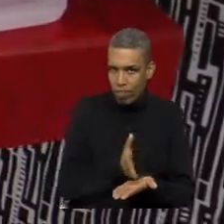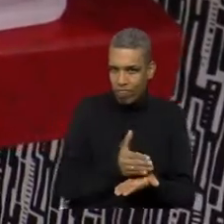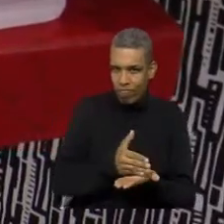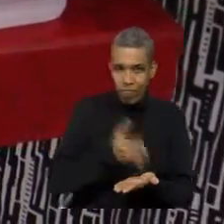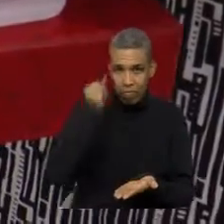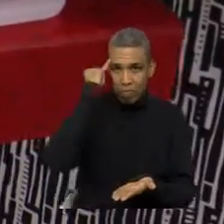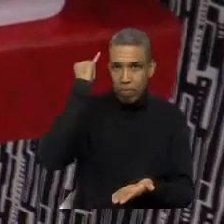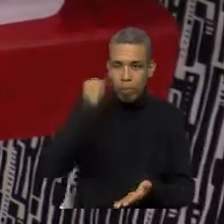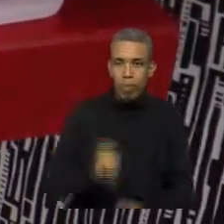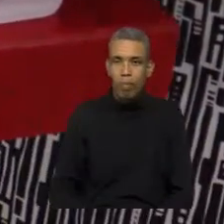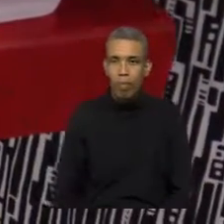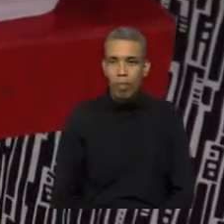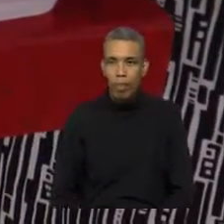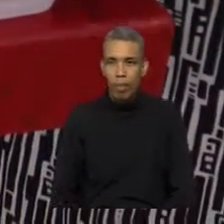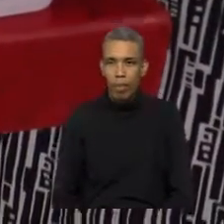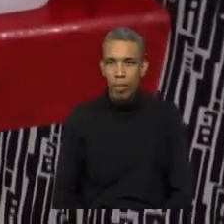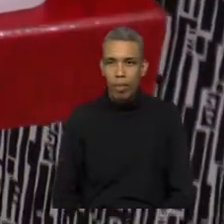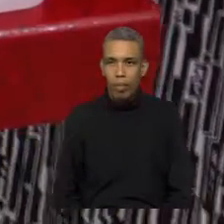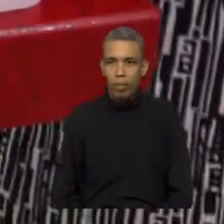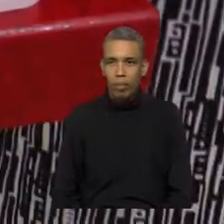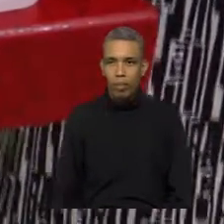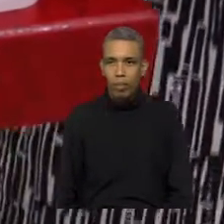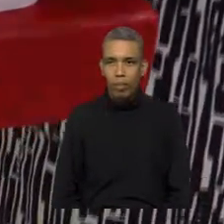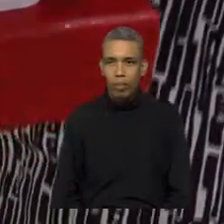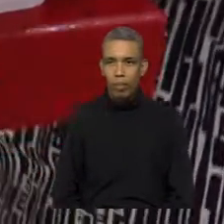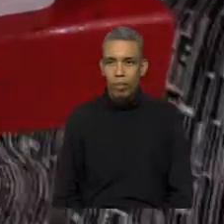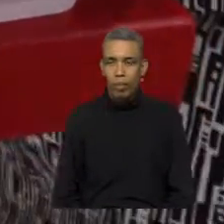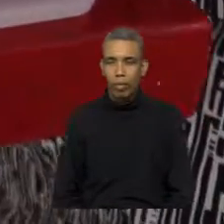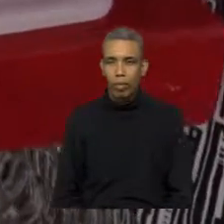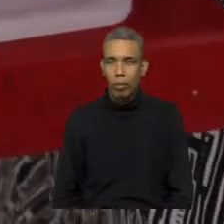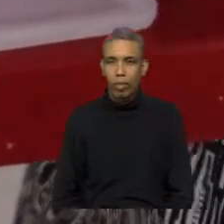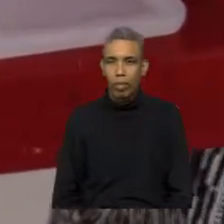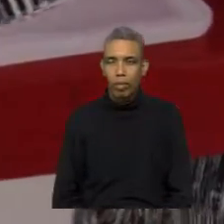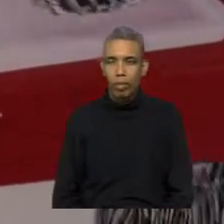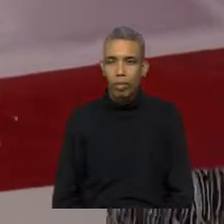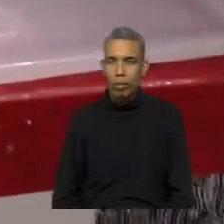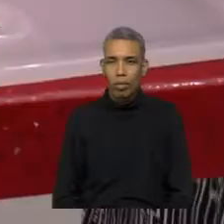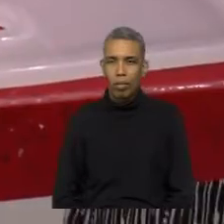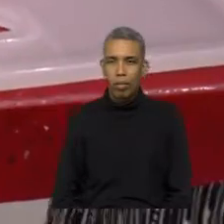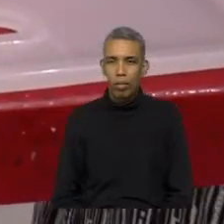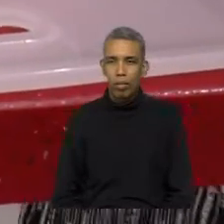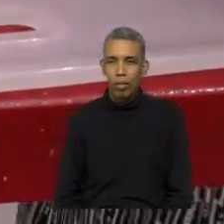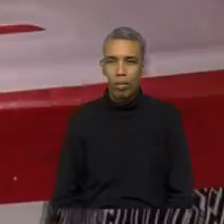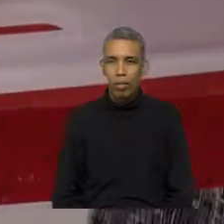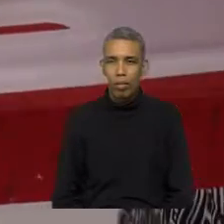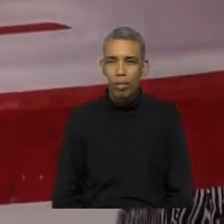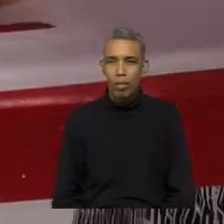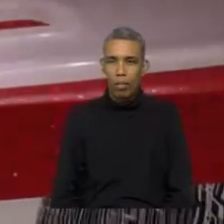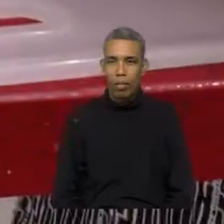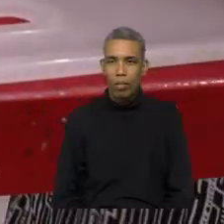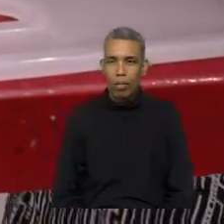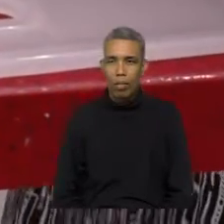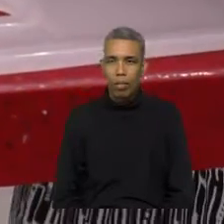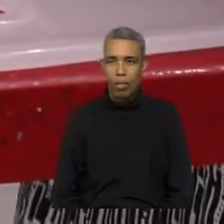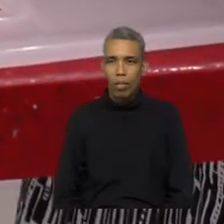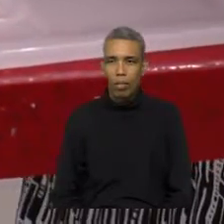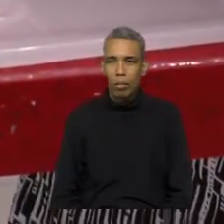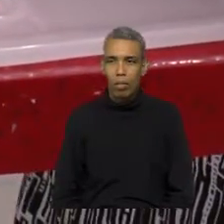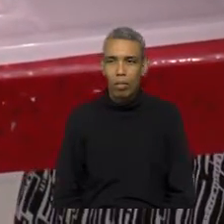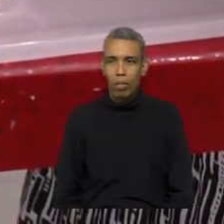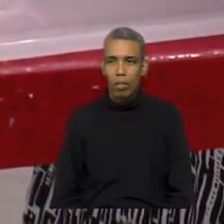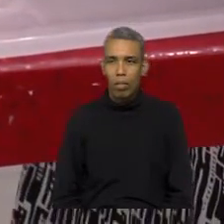Entonces, todo el corte básicamente debe ser igual. Y vamos a adicionarle también